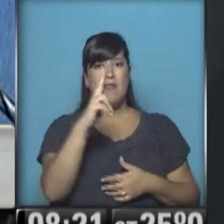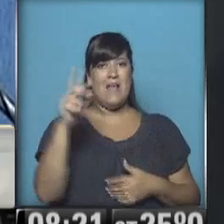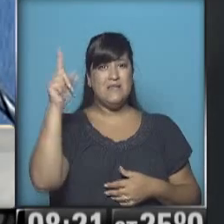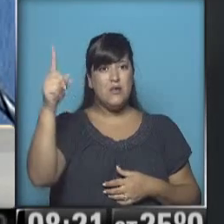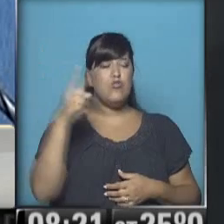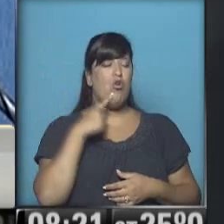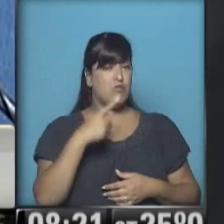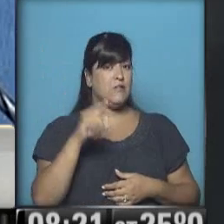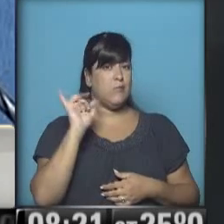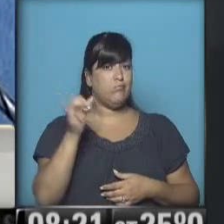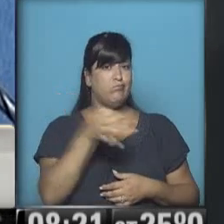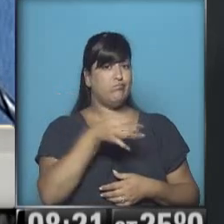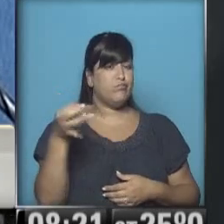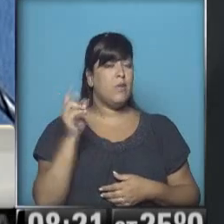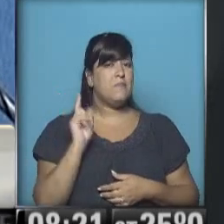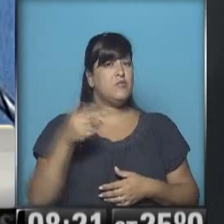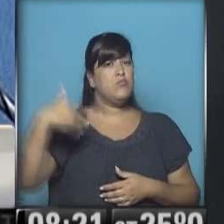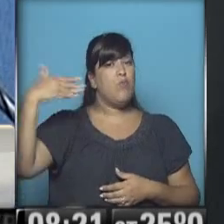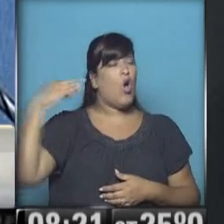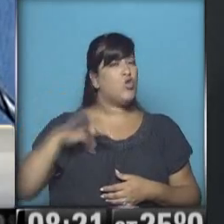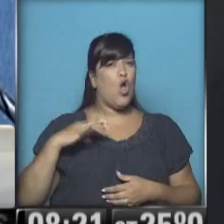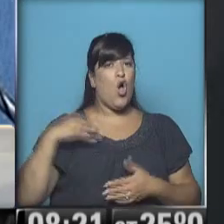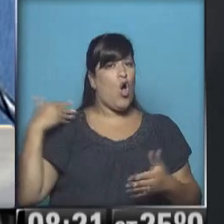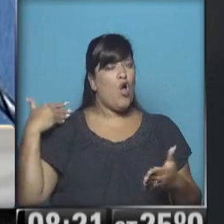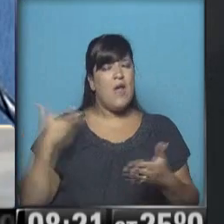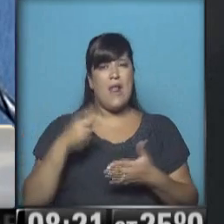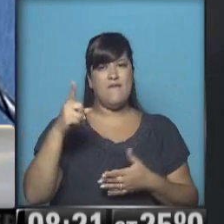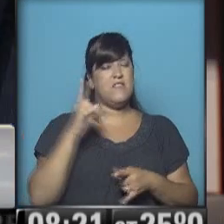lo que efectivamente ha pregonado durante toda su vida pastoral.